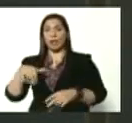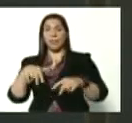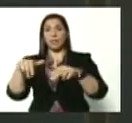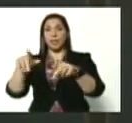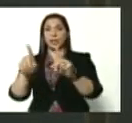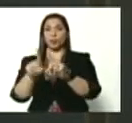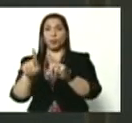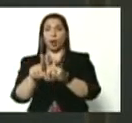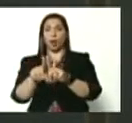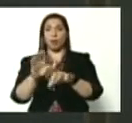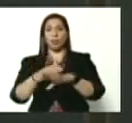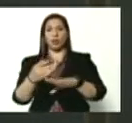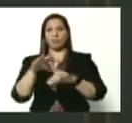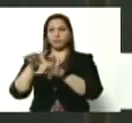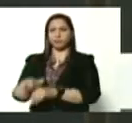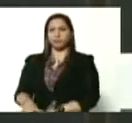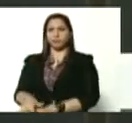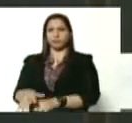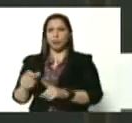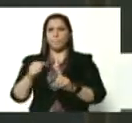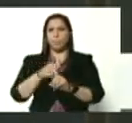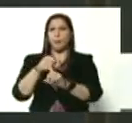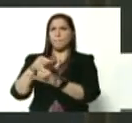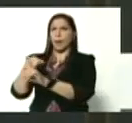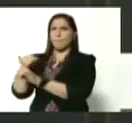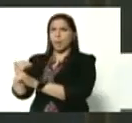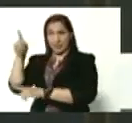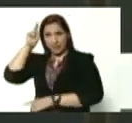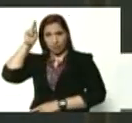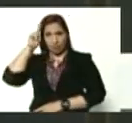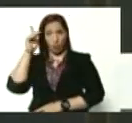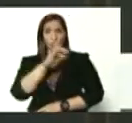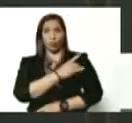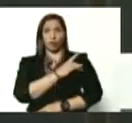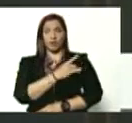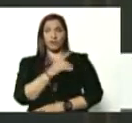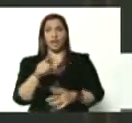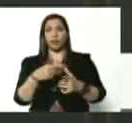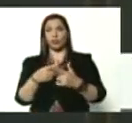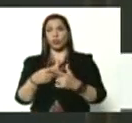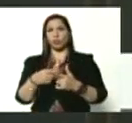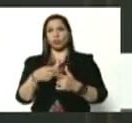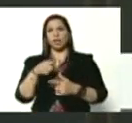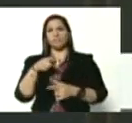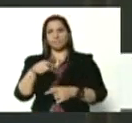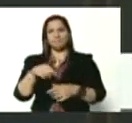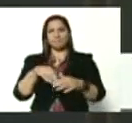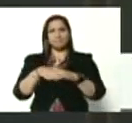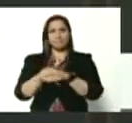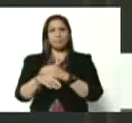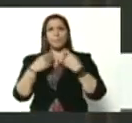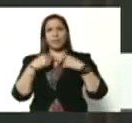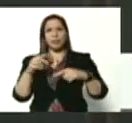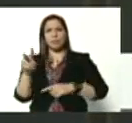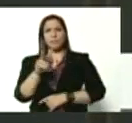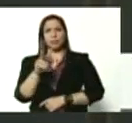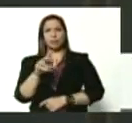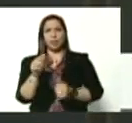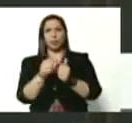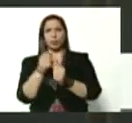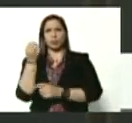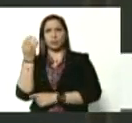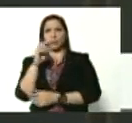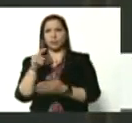sometidos golpeados empujados fue así como los alpargatas perdieron en venezuela con la asamblea nacional